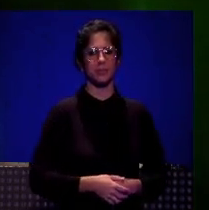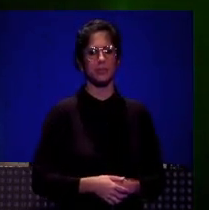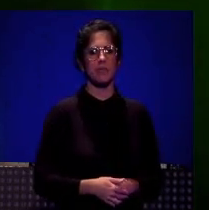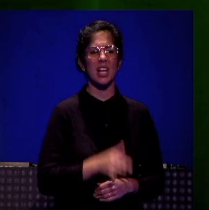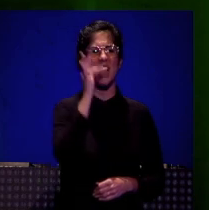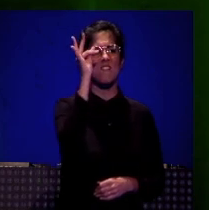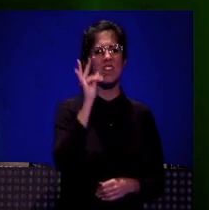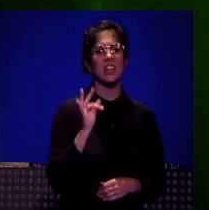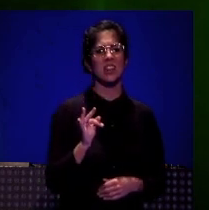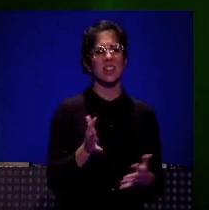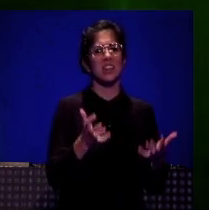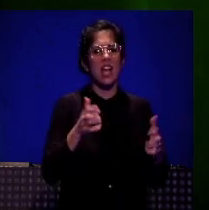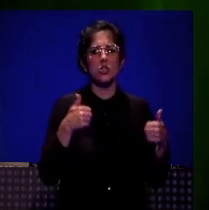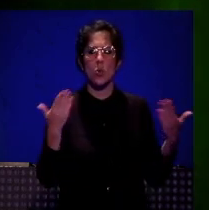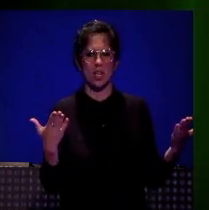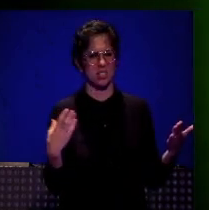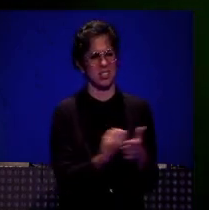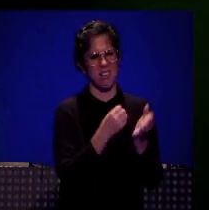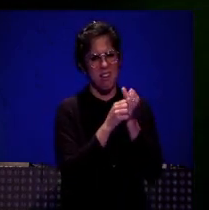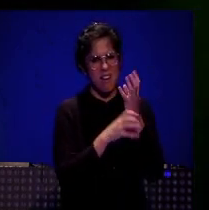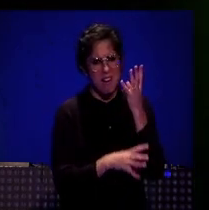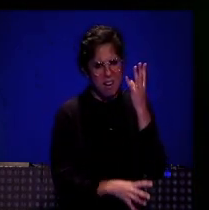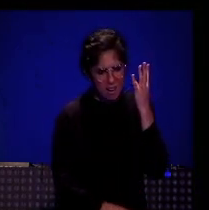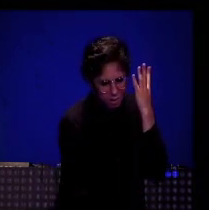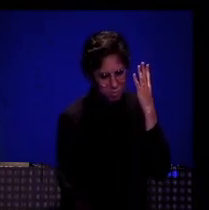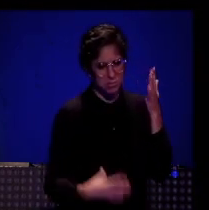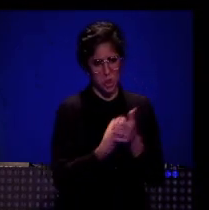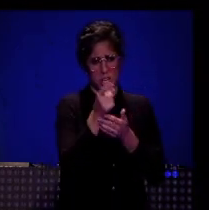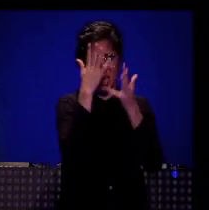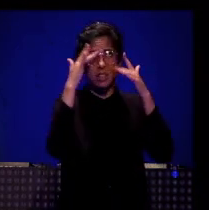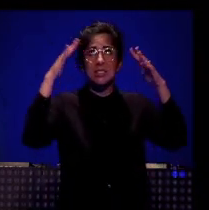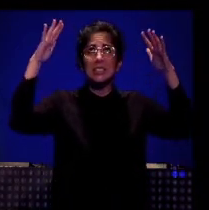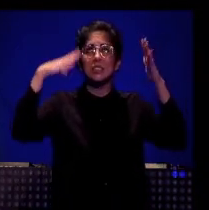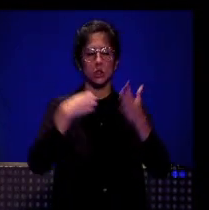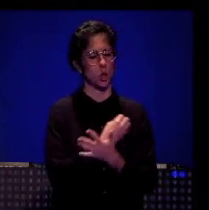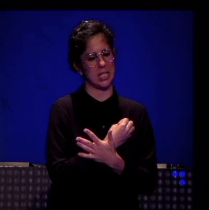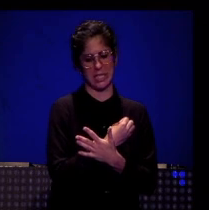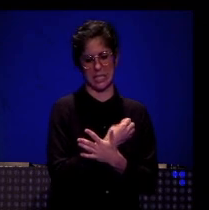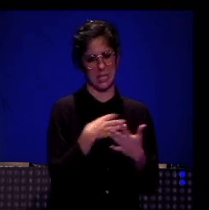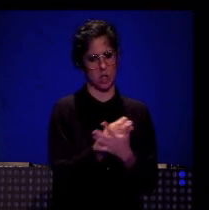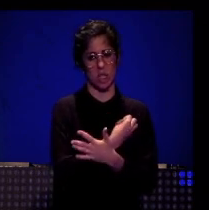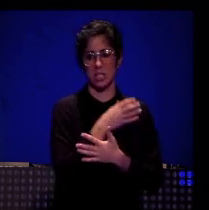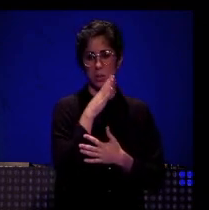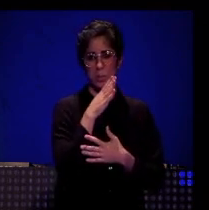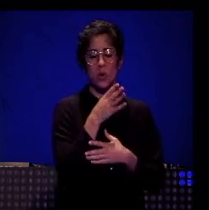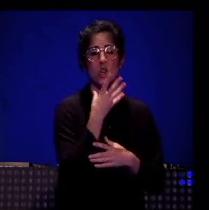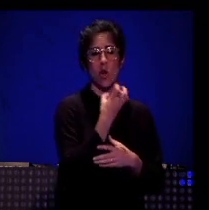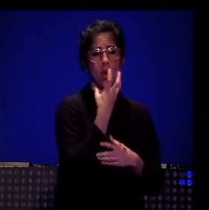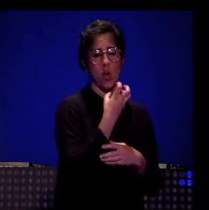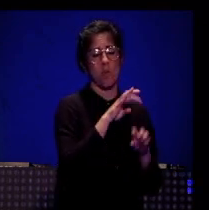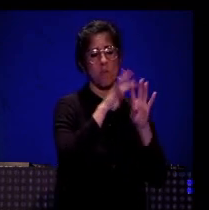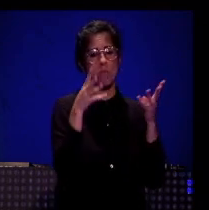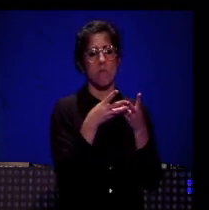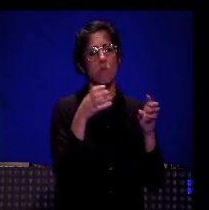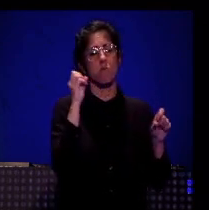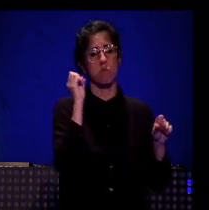pero de verdad todas las que imagines el podcast genera un vínculo con el oyente la radio está muy